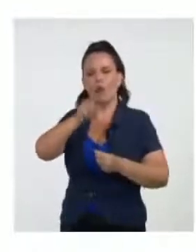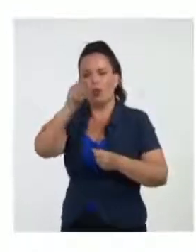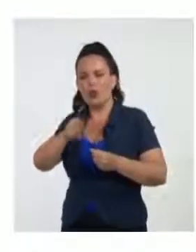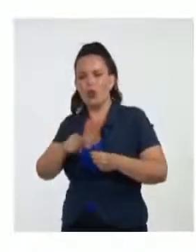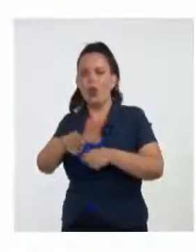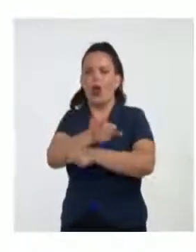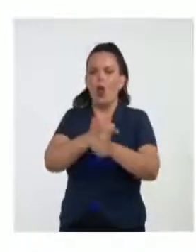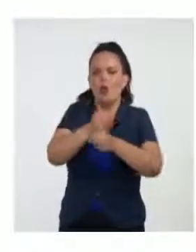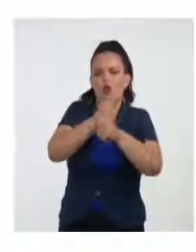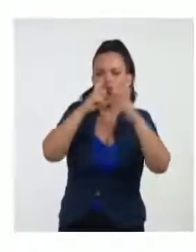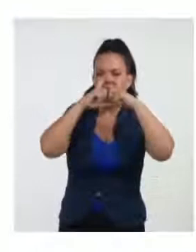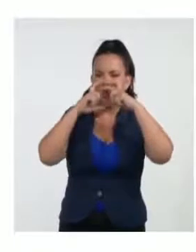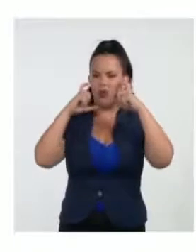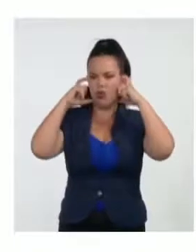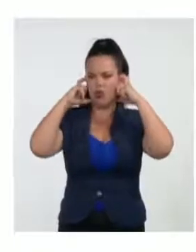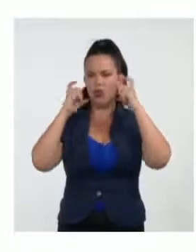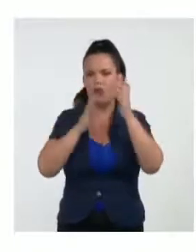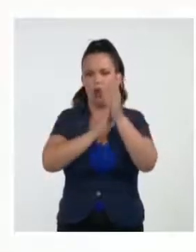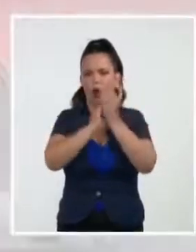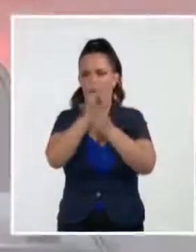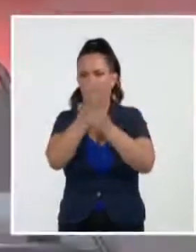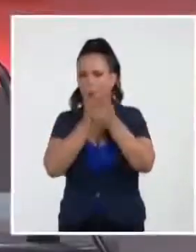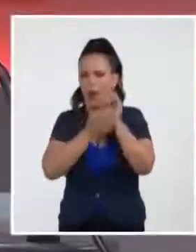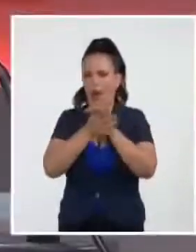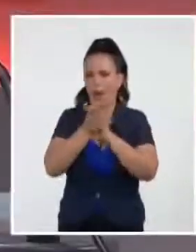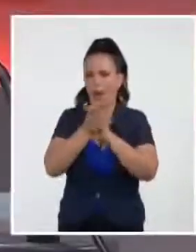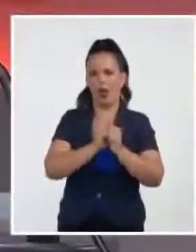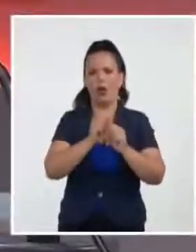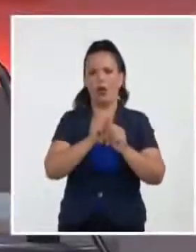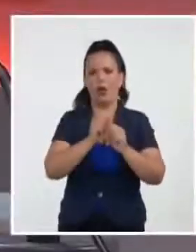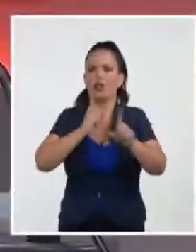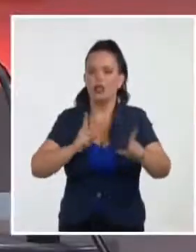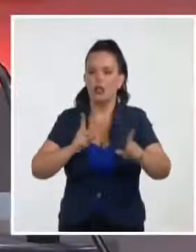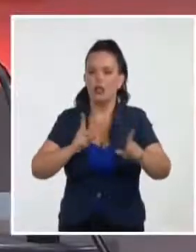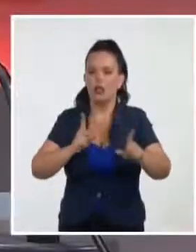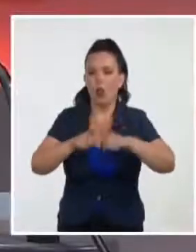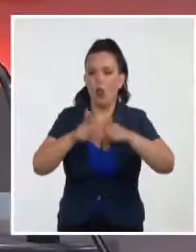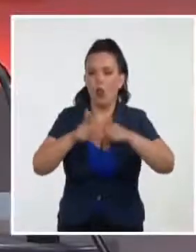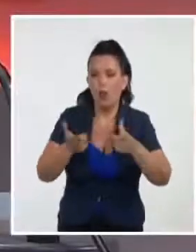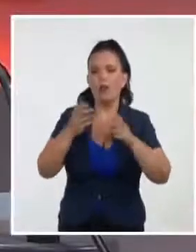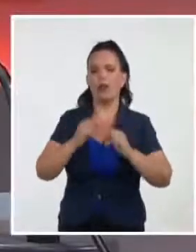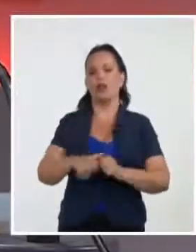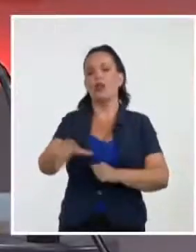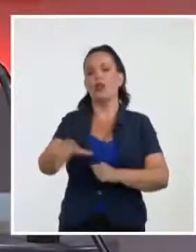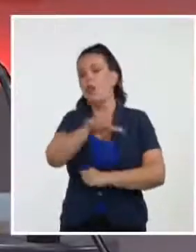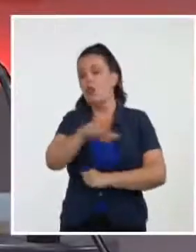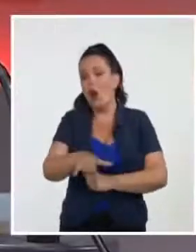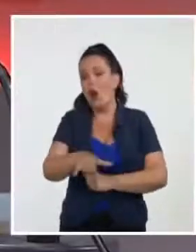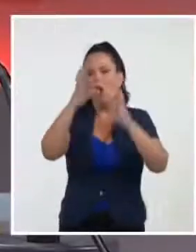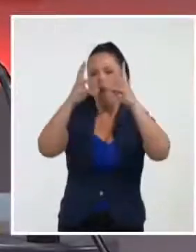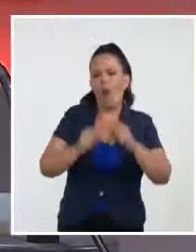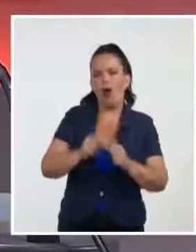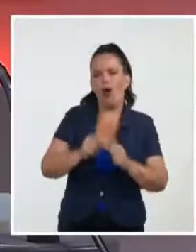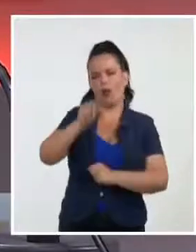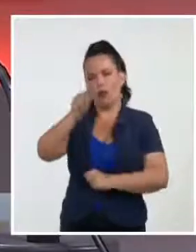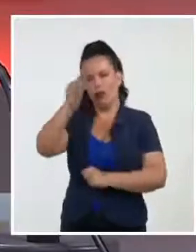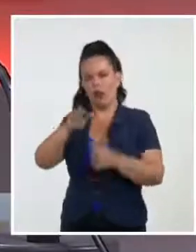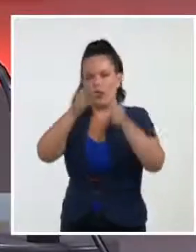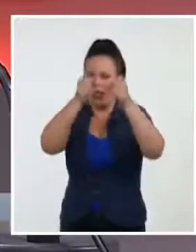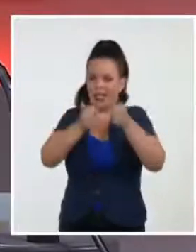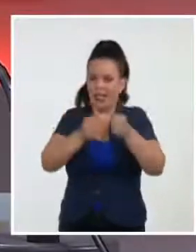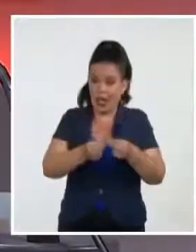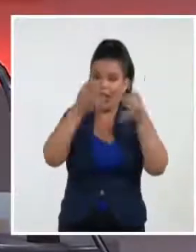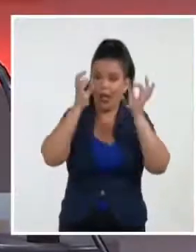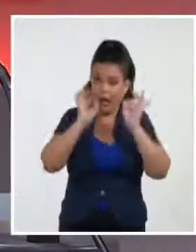distanciamiento, incluso permanecer en la vivienda, ¿no? si es necesario. Hay otro grupo de